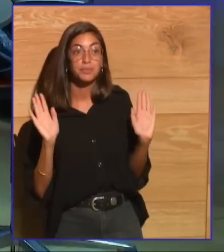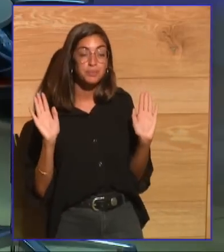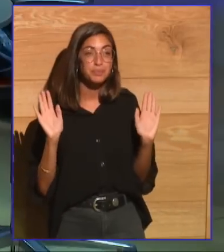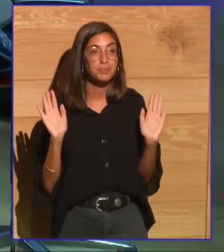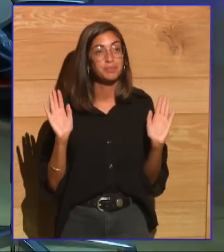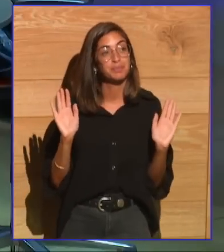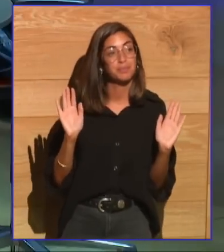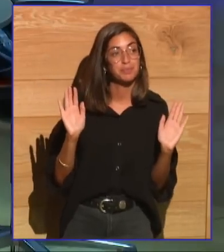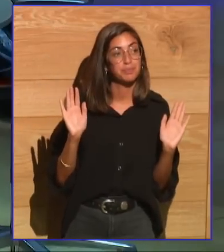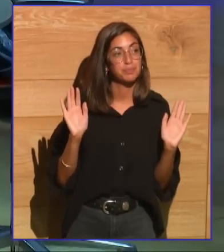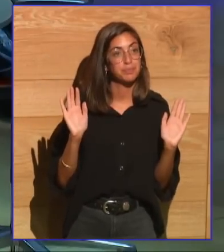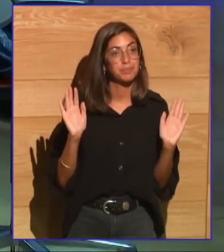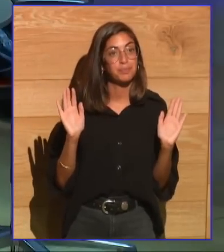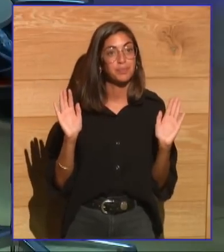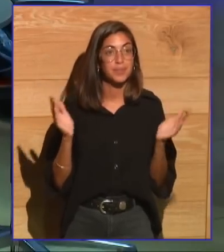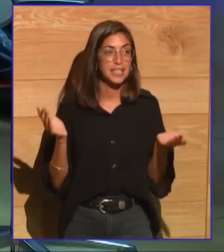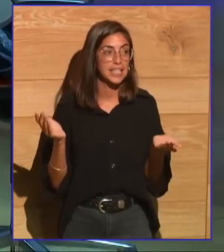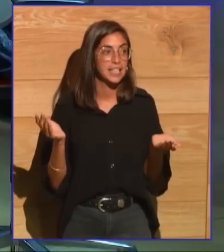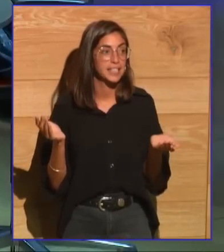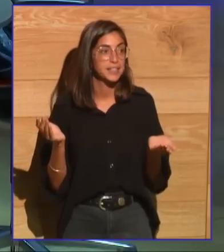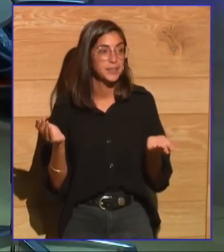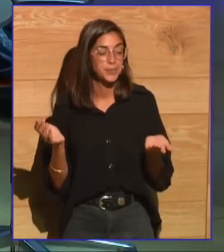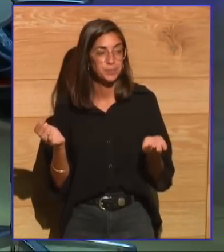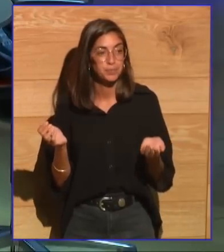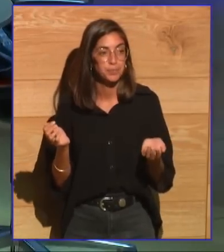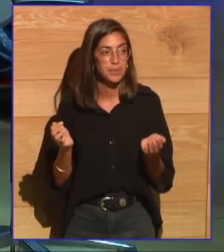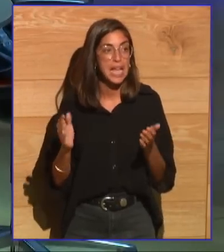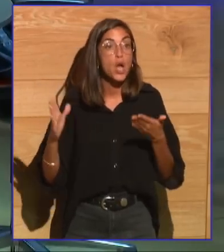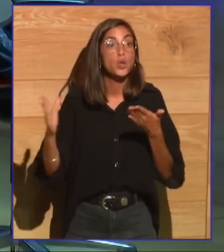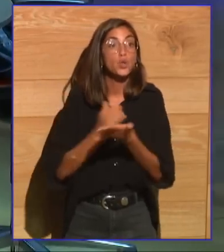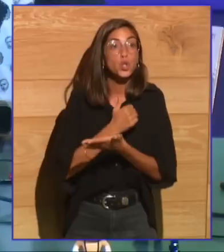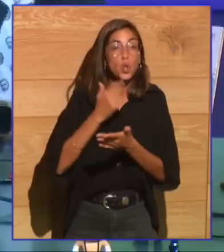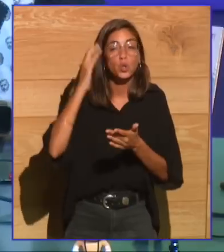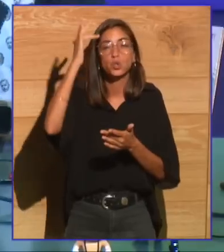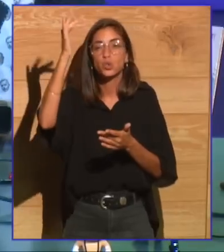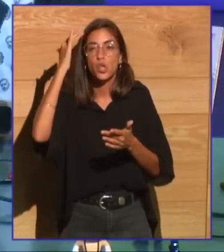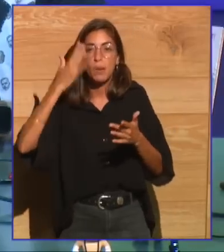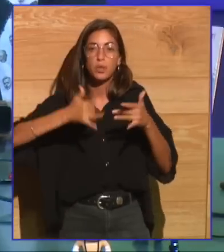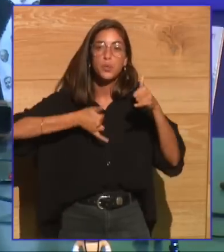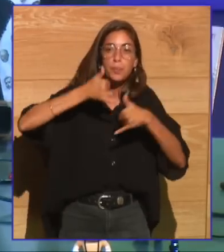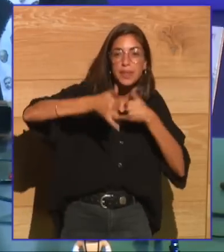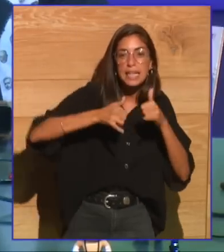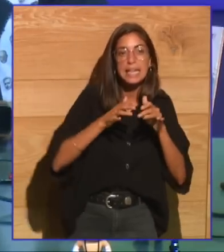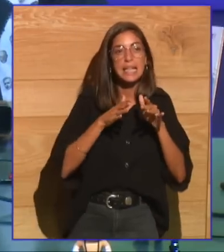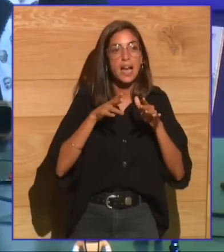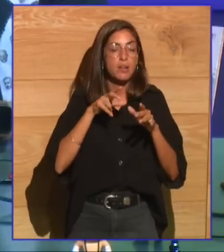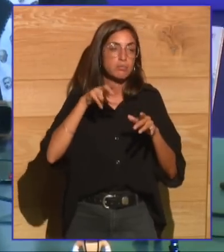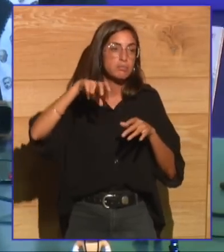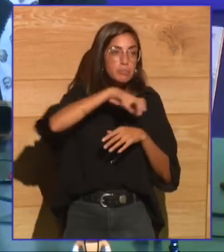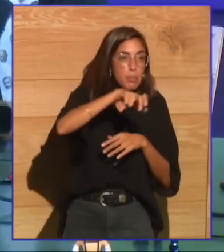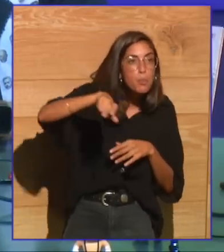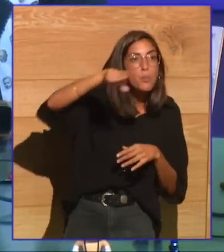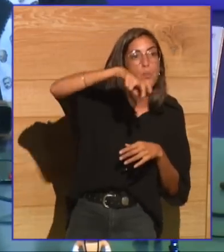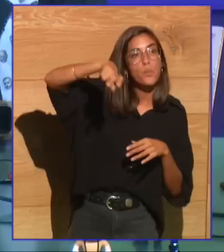y las hemos querido mucho ver todos hemos soñado con volar con la bicicleta